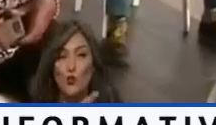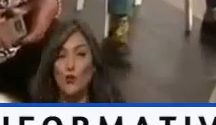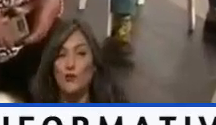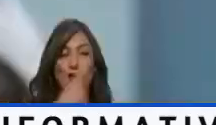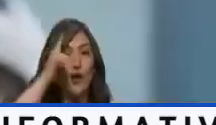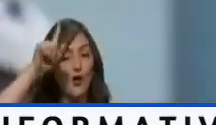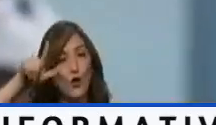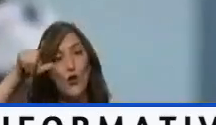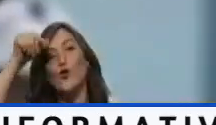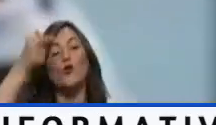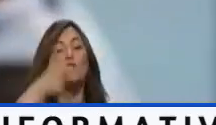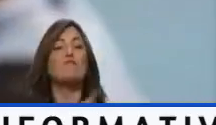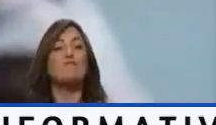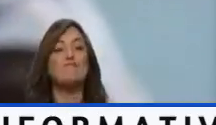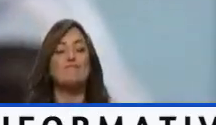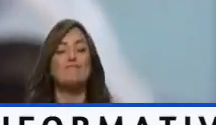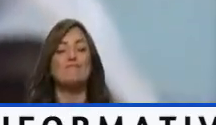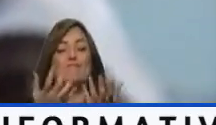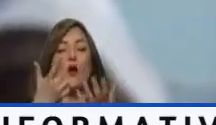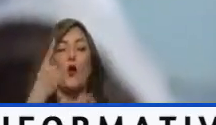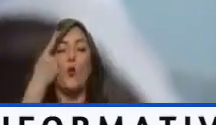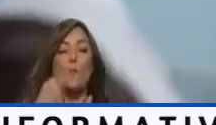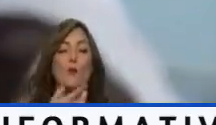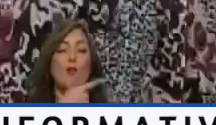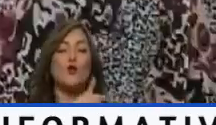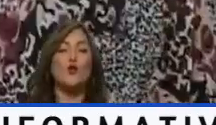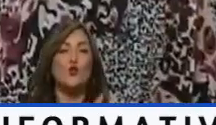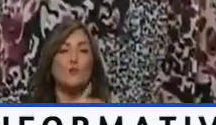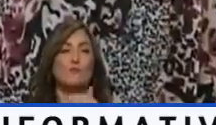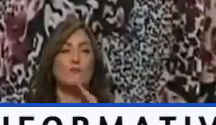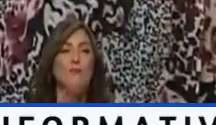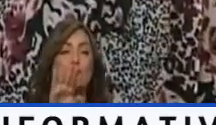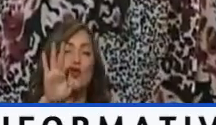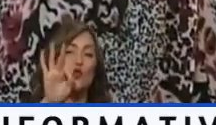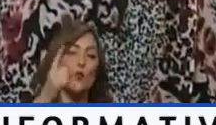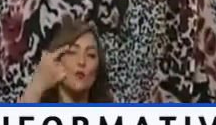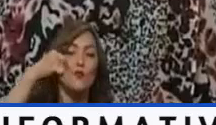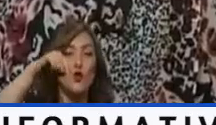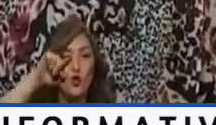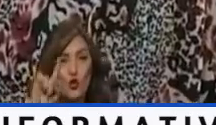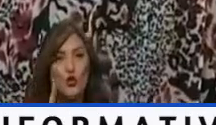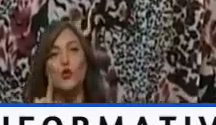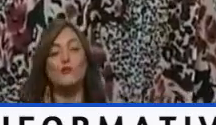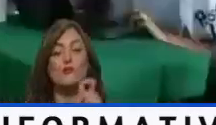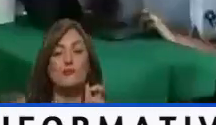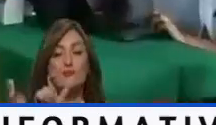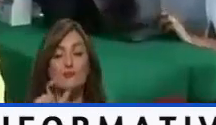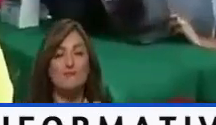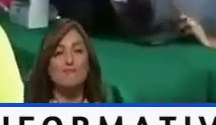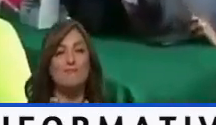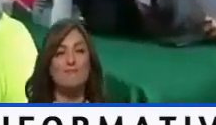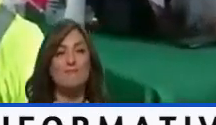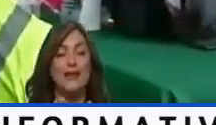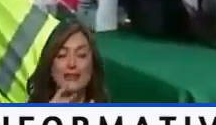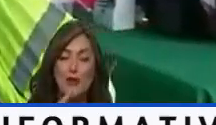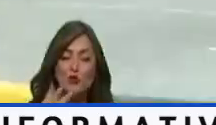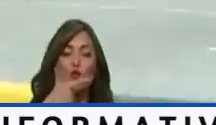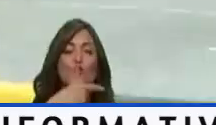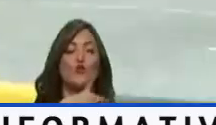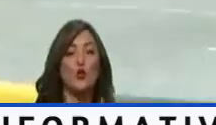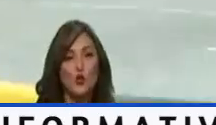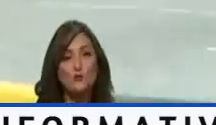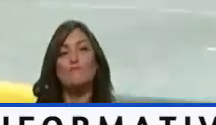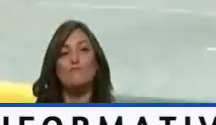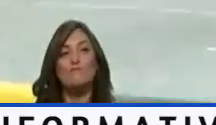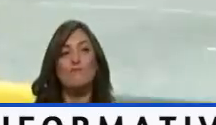de gobierno, que se han vacunado con primeras dosis a más de 9 millones de personas y que con segundas dosis